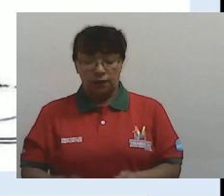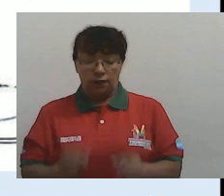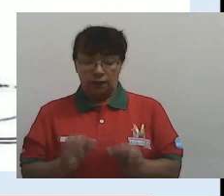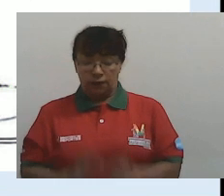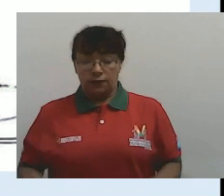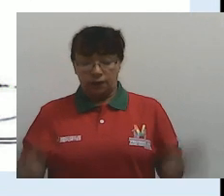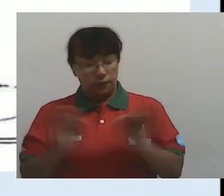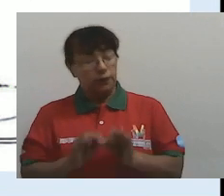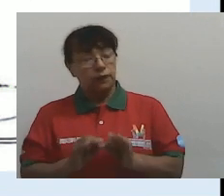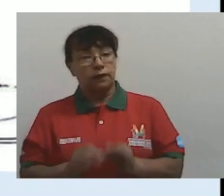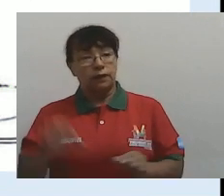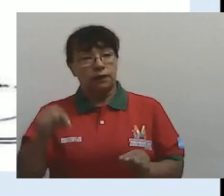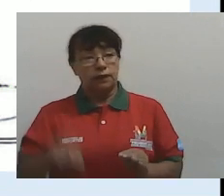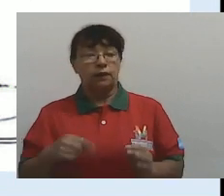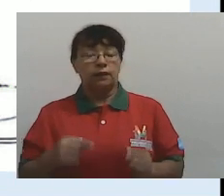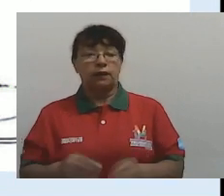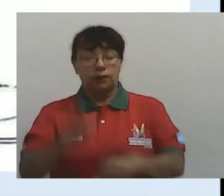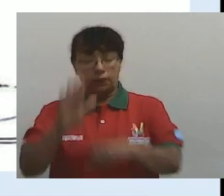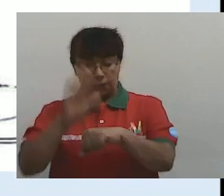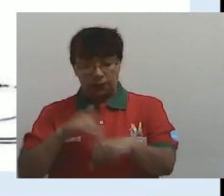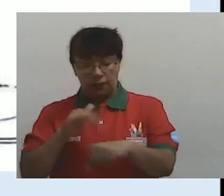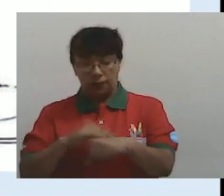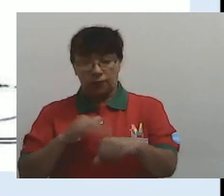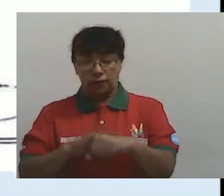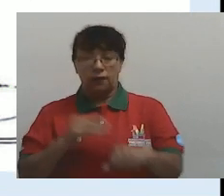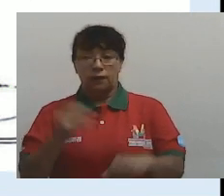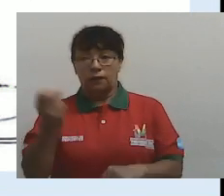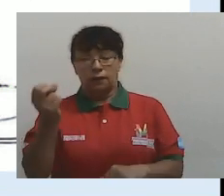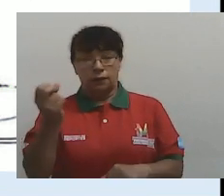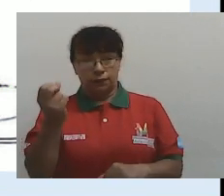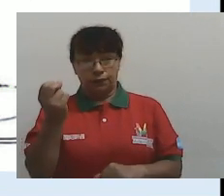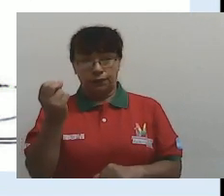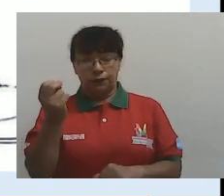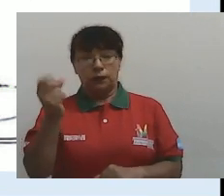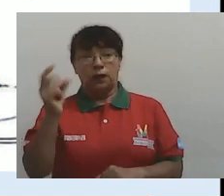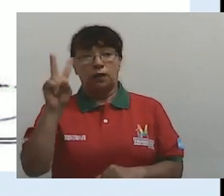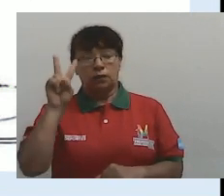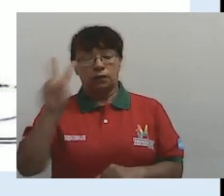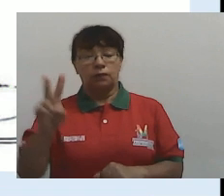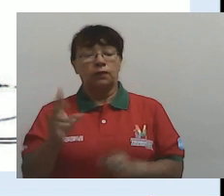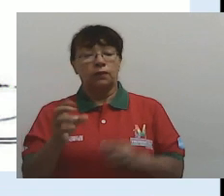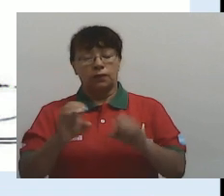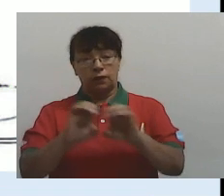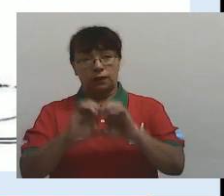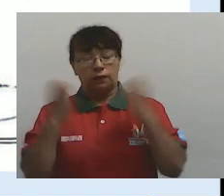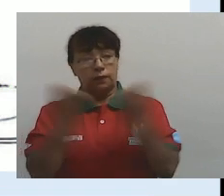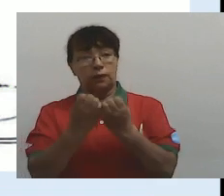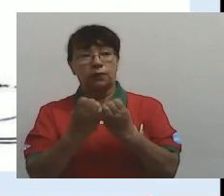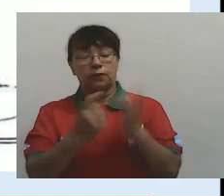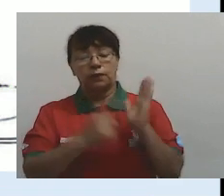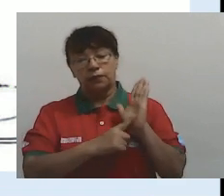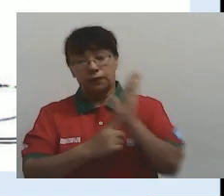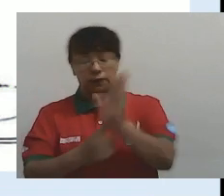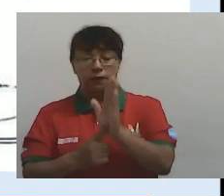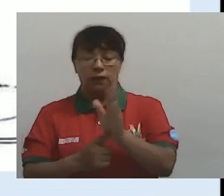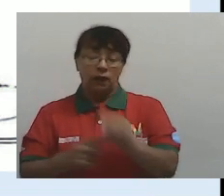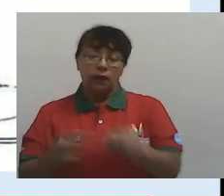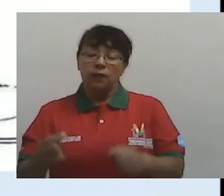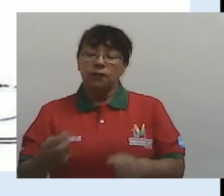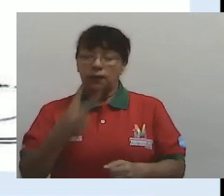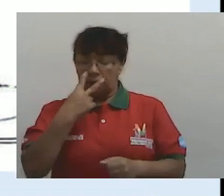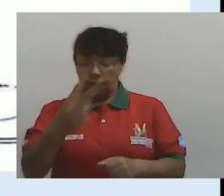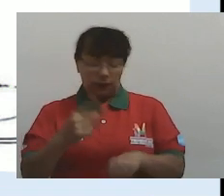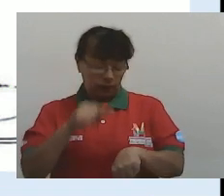planilla del evento y va a llamar a los 2 equipos a presentarse y va a ser el encargado de tomar el tiempo, de dar